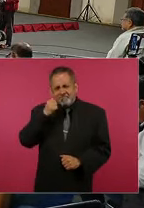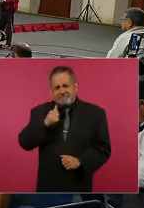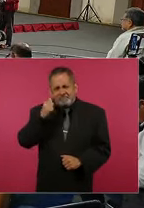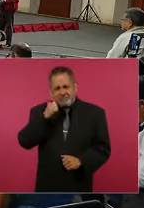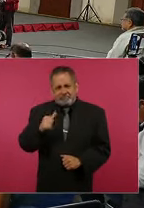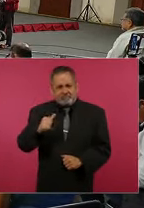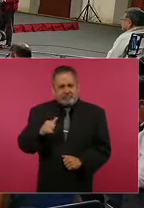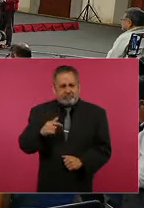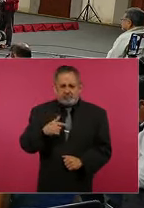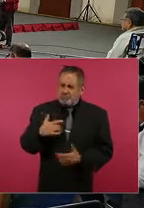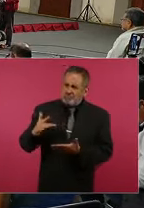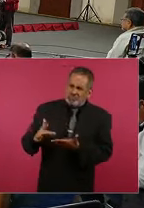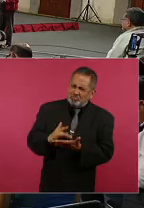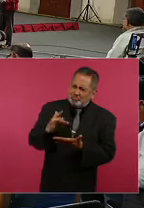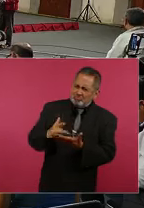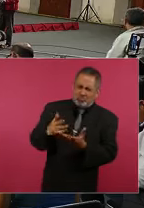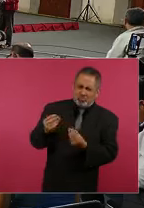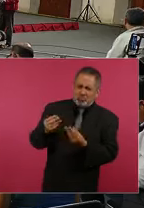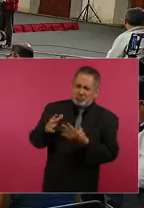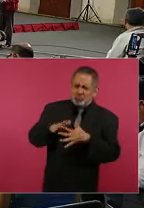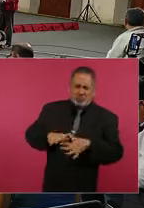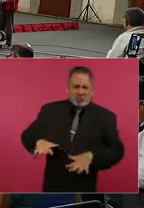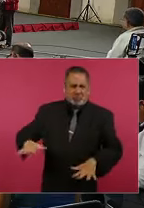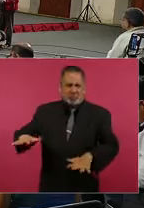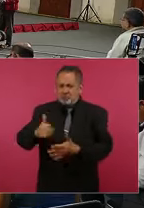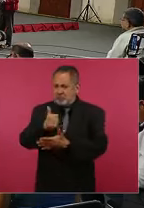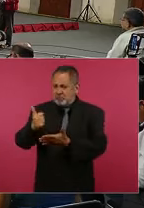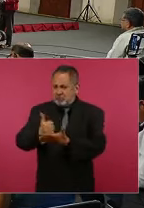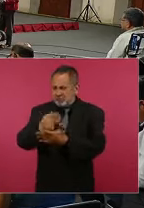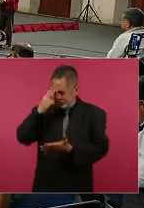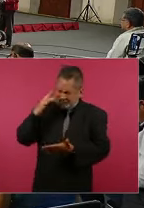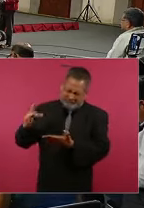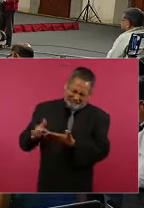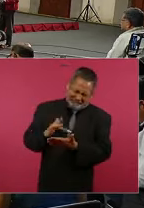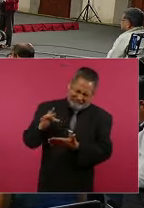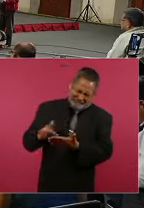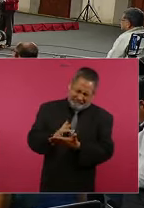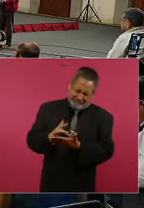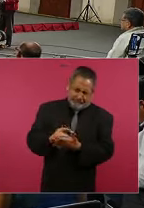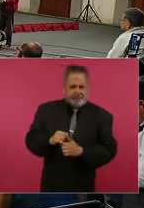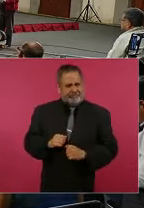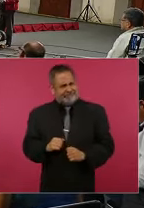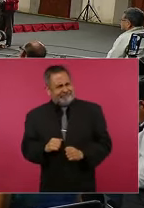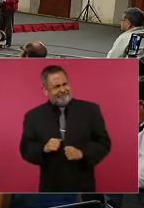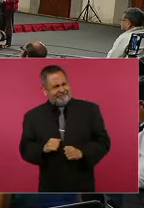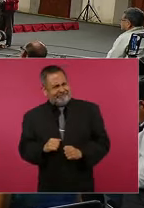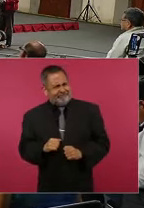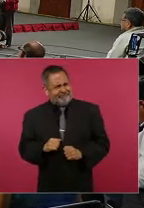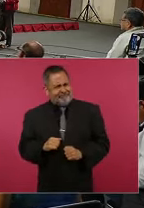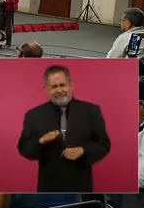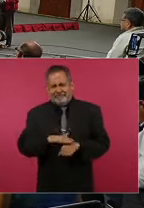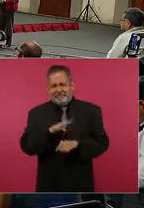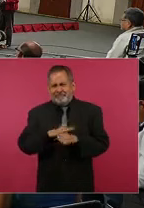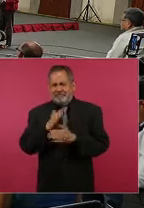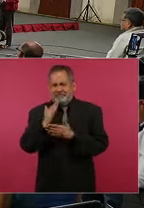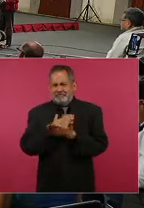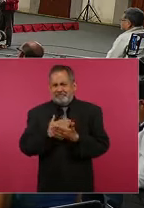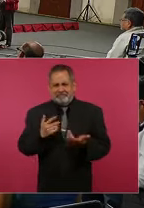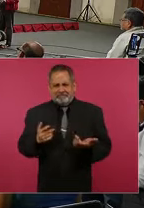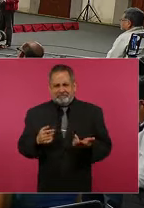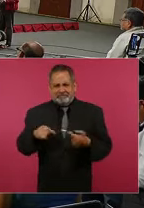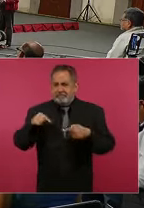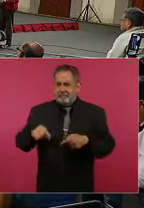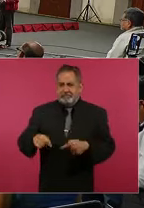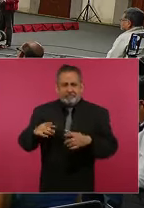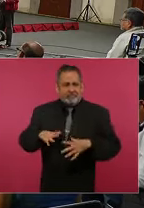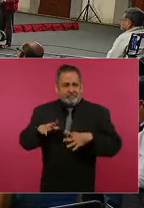he contado con mucho apoyo y aquí nacieron todos los programas de